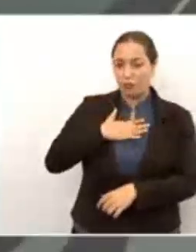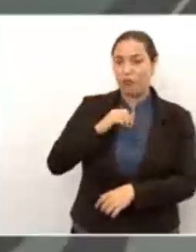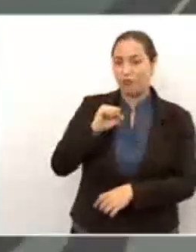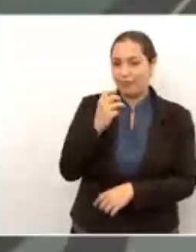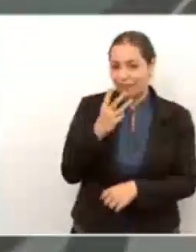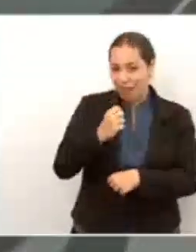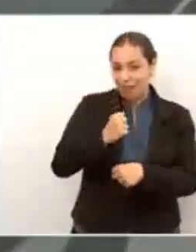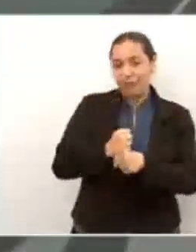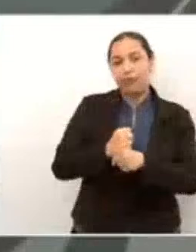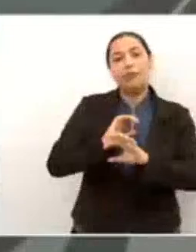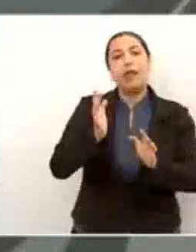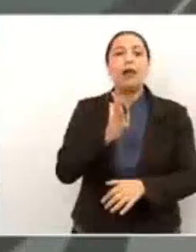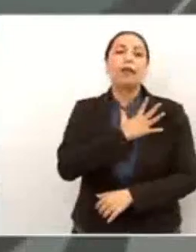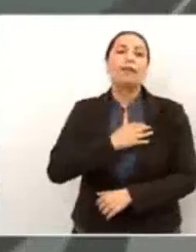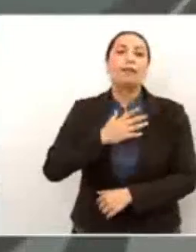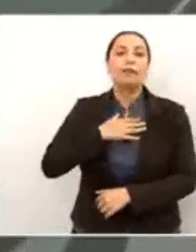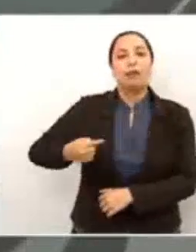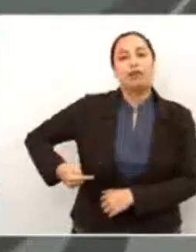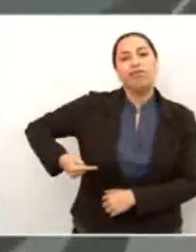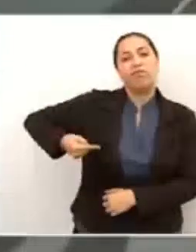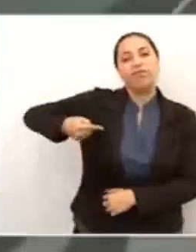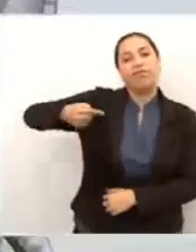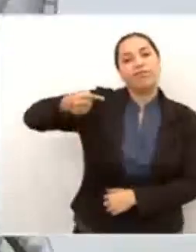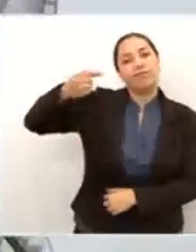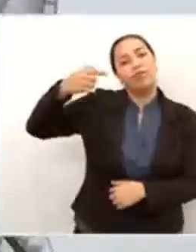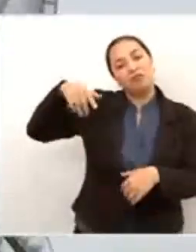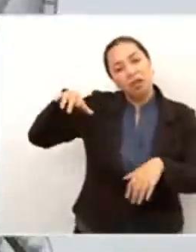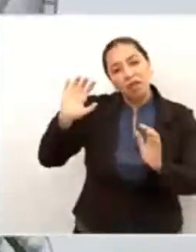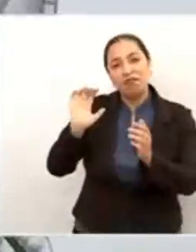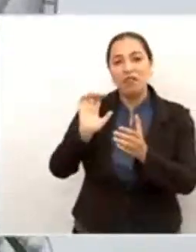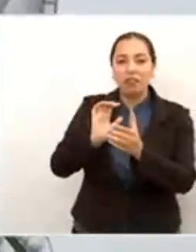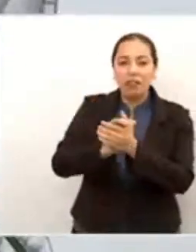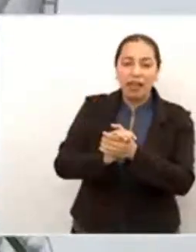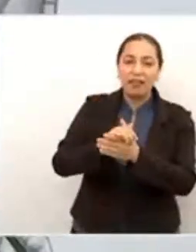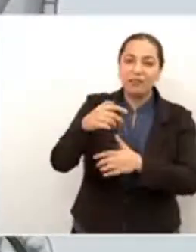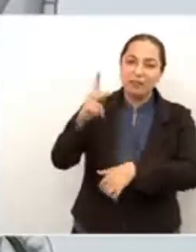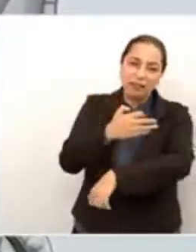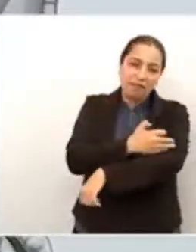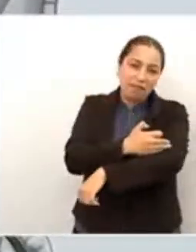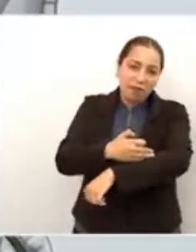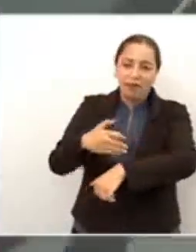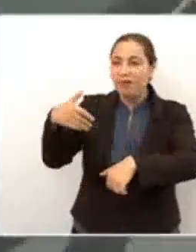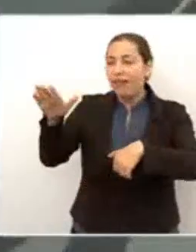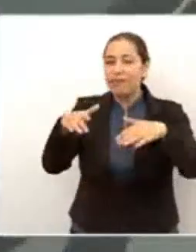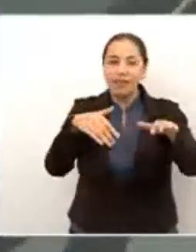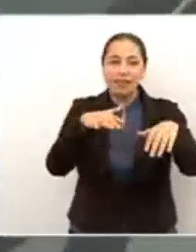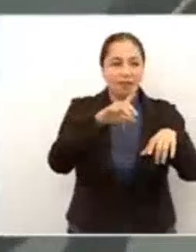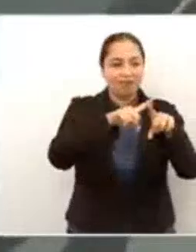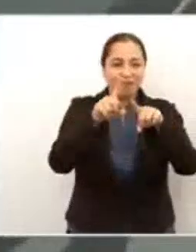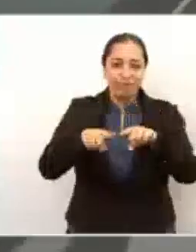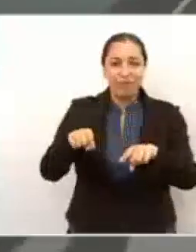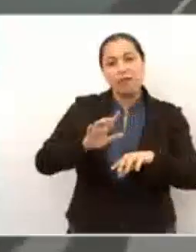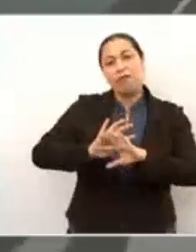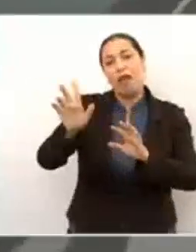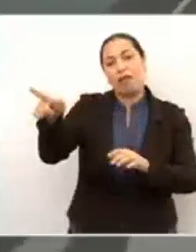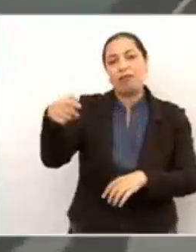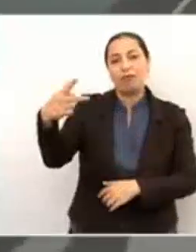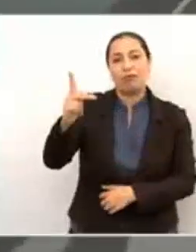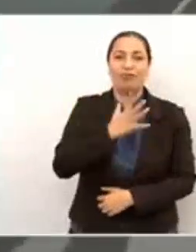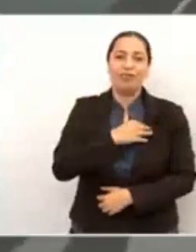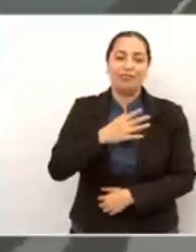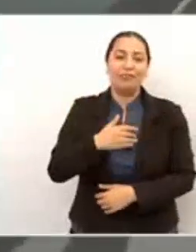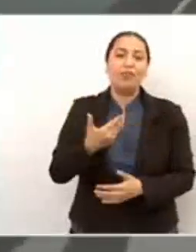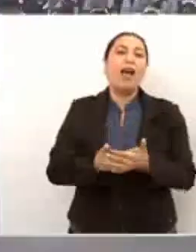hijos crecieron, ya tienen sus familias, ya tuvieron hijos. ¿Y ahora quién cuidamos?